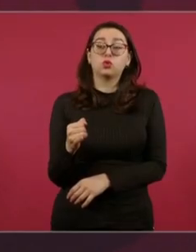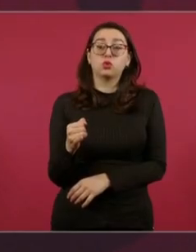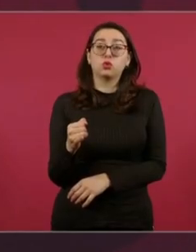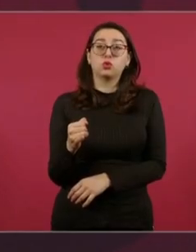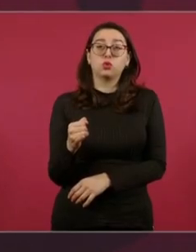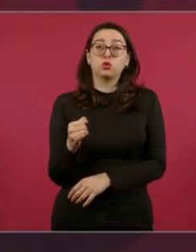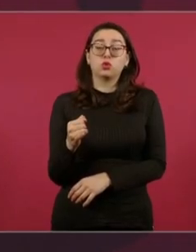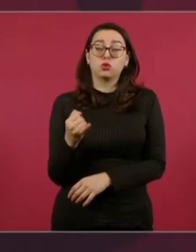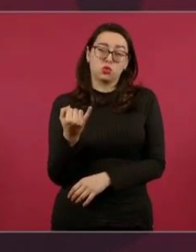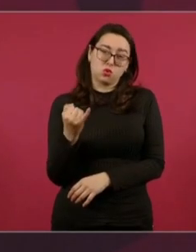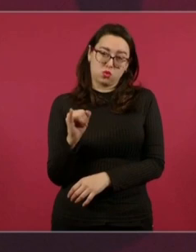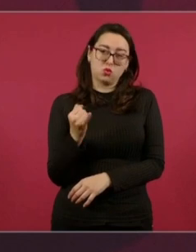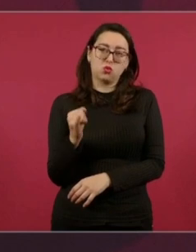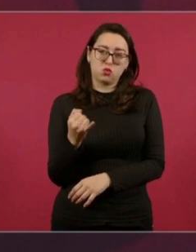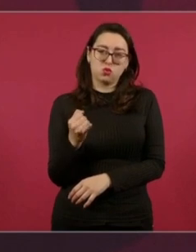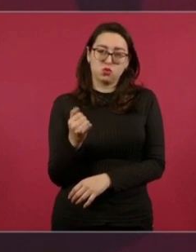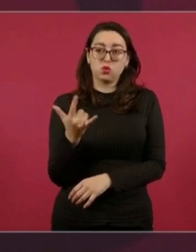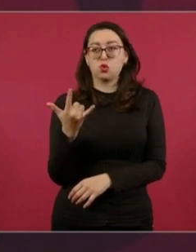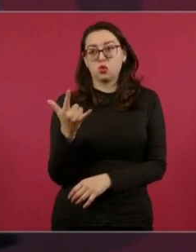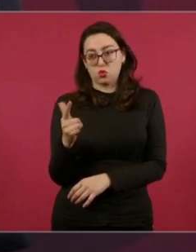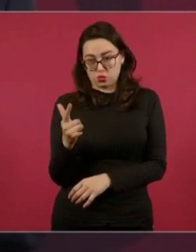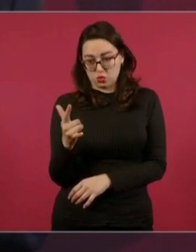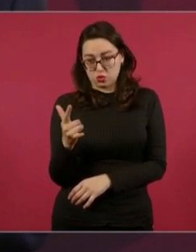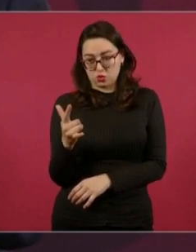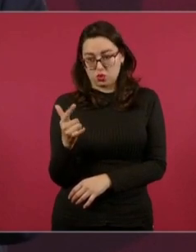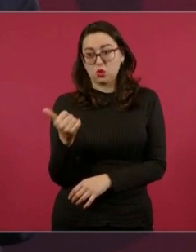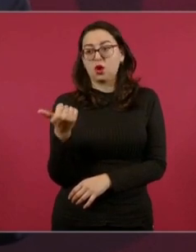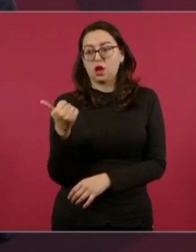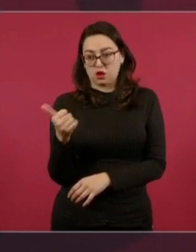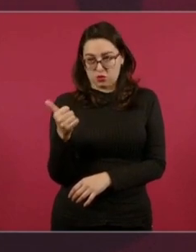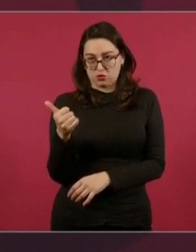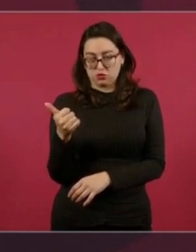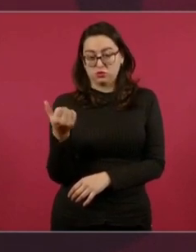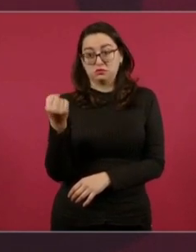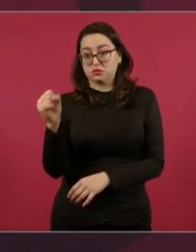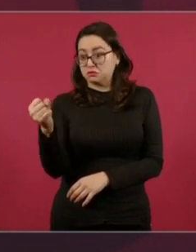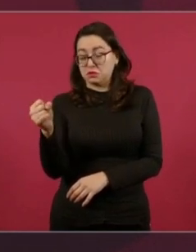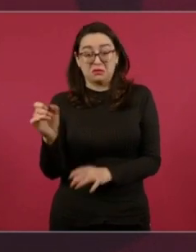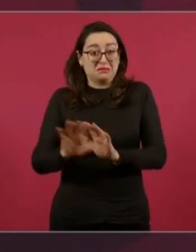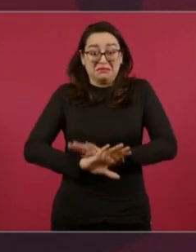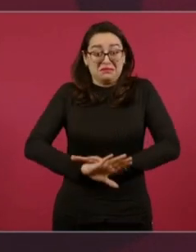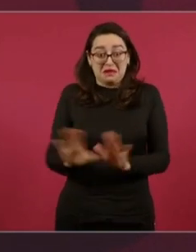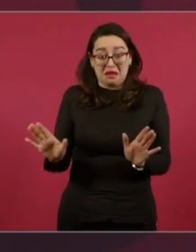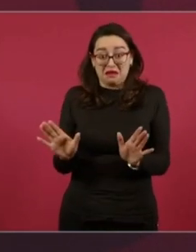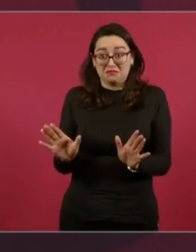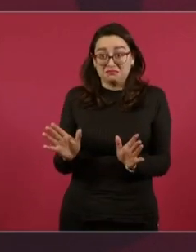casi completo, julio, agosto y septiembre.